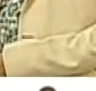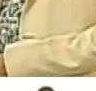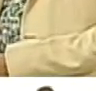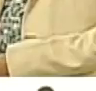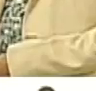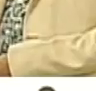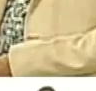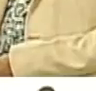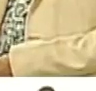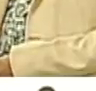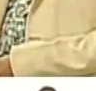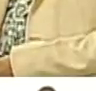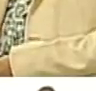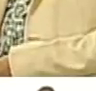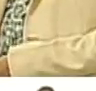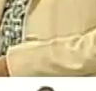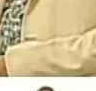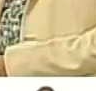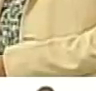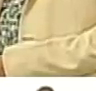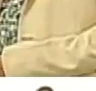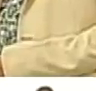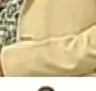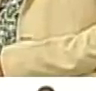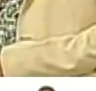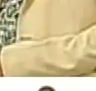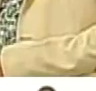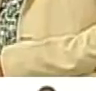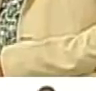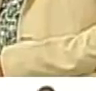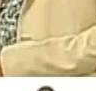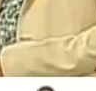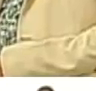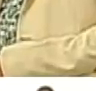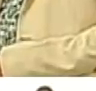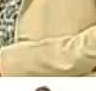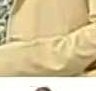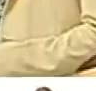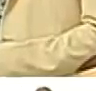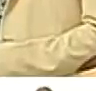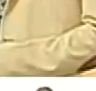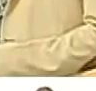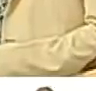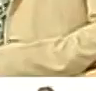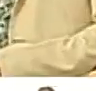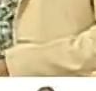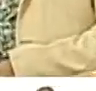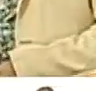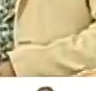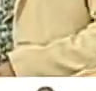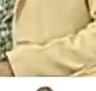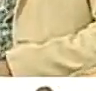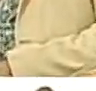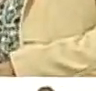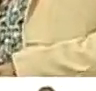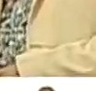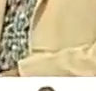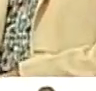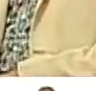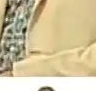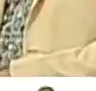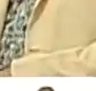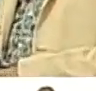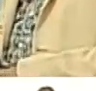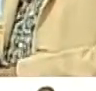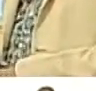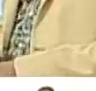Impresionante. Verdad, se llama la de Chávez. La de Chávez vivirá, presidente. Inolvidable. Con mucho cariño que le hicimos al el